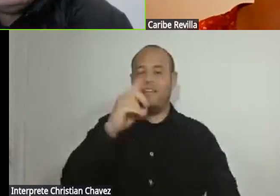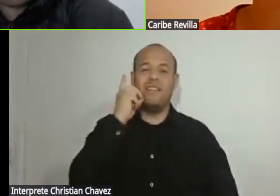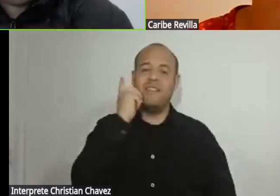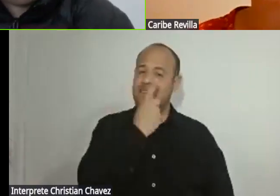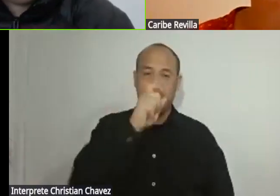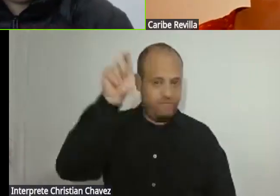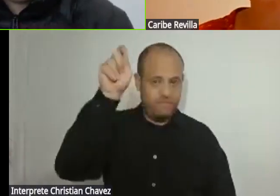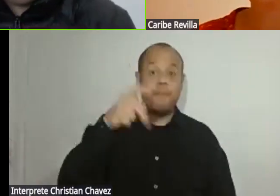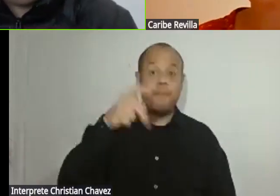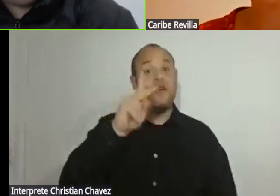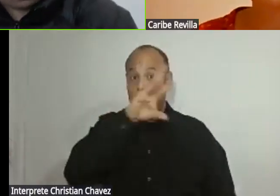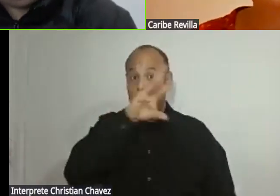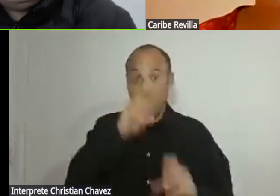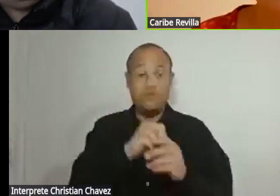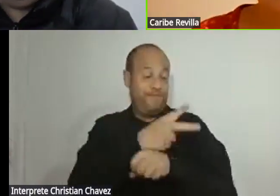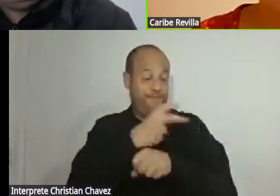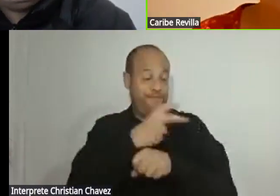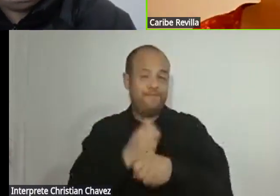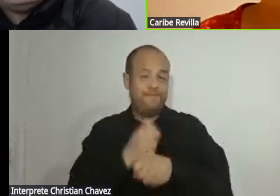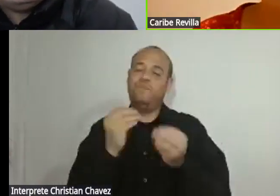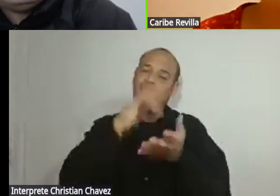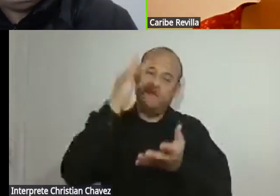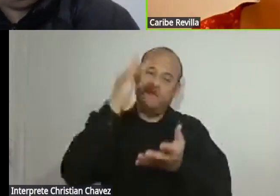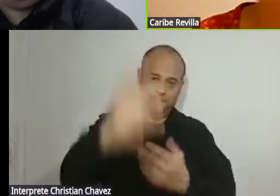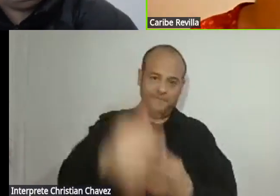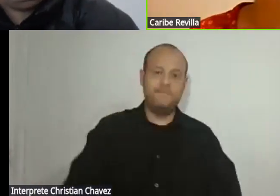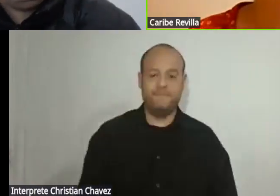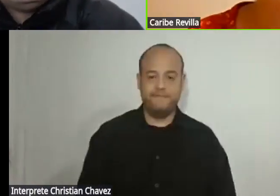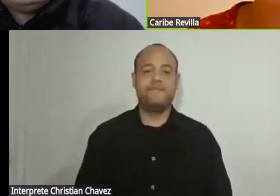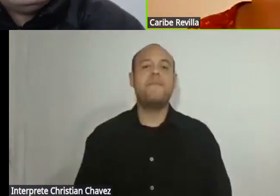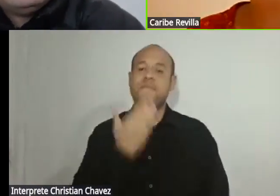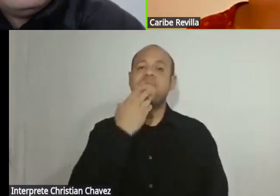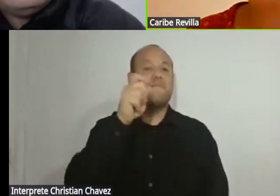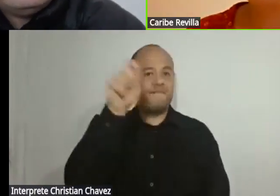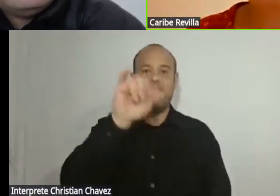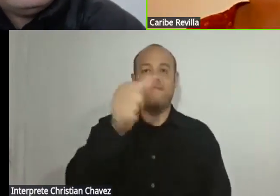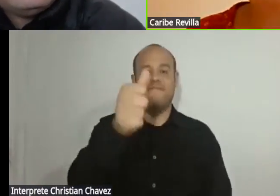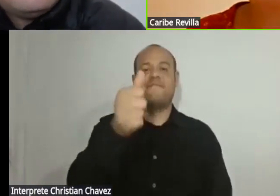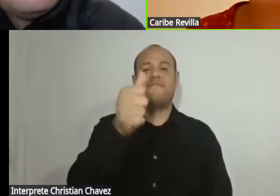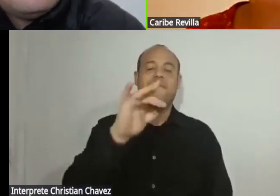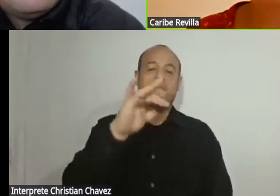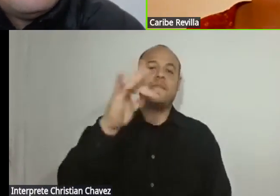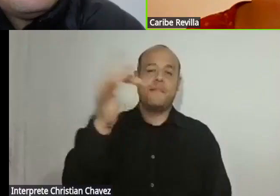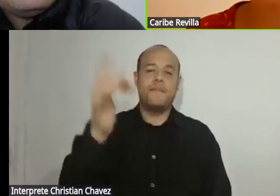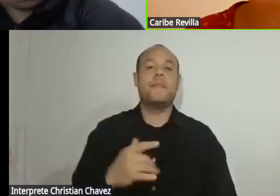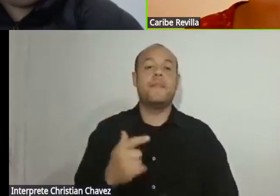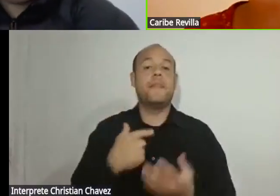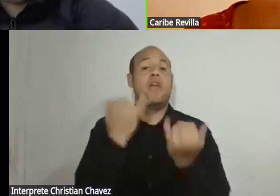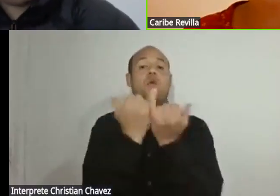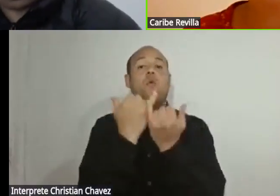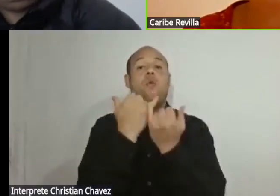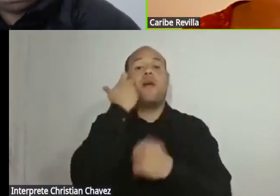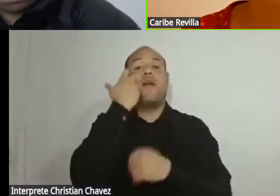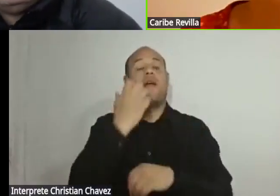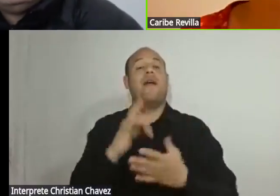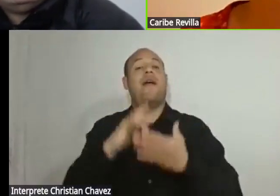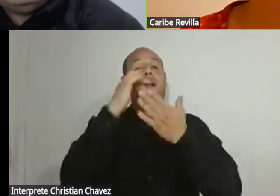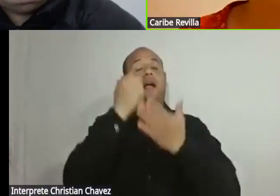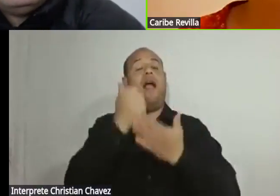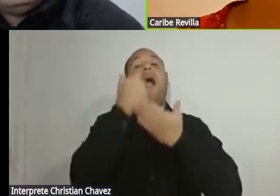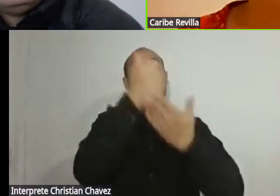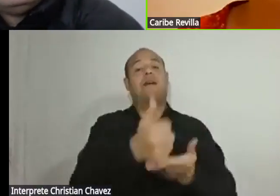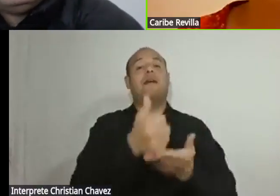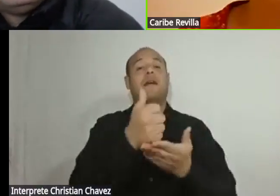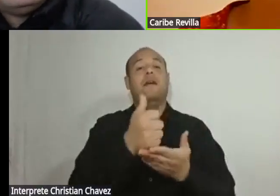todo. Es correcto, es correcto. Quiero agradecer especialmente a